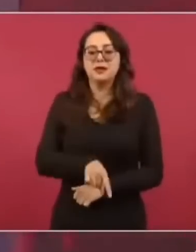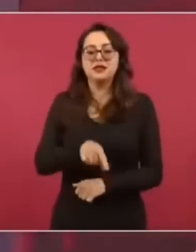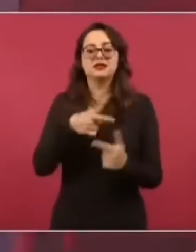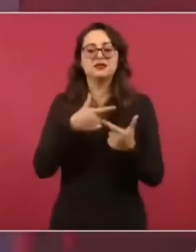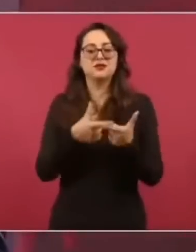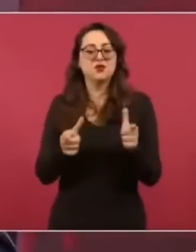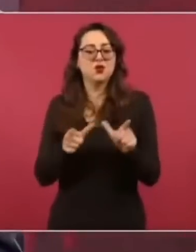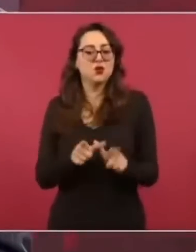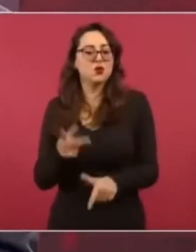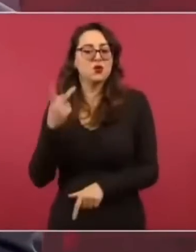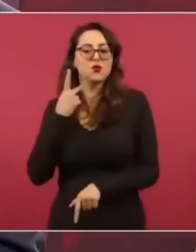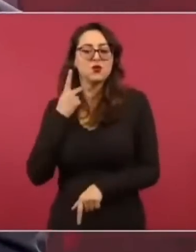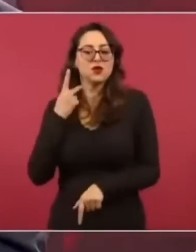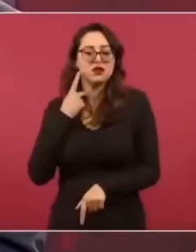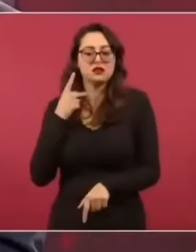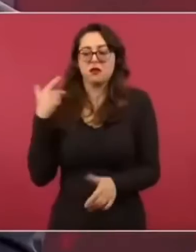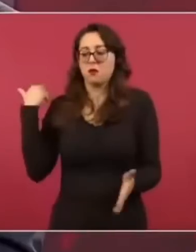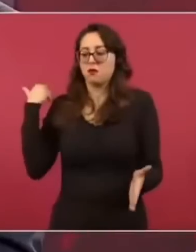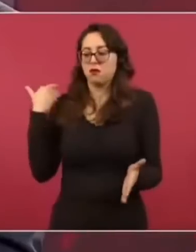surgió doña Porfiria.